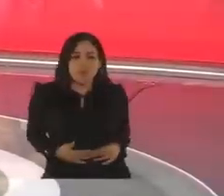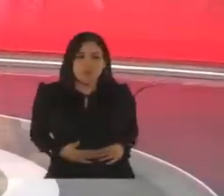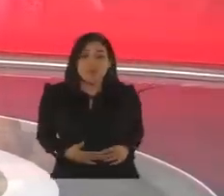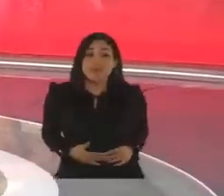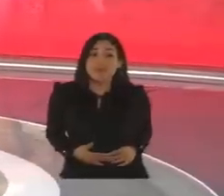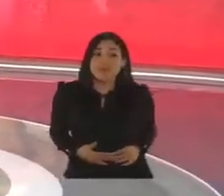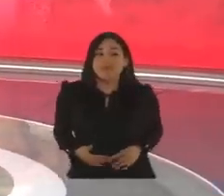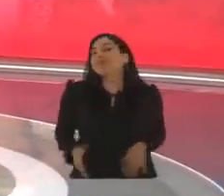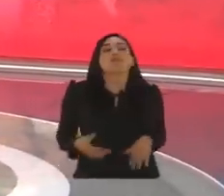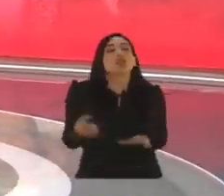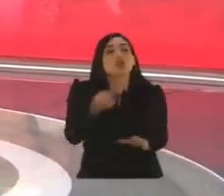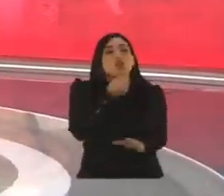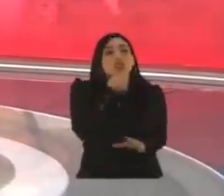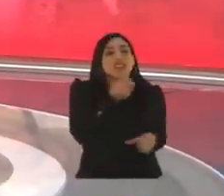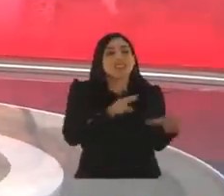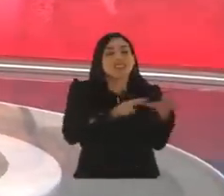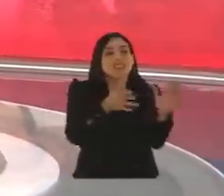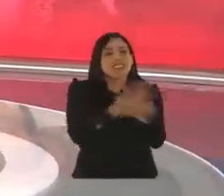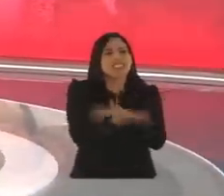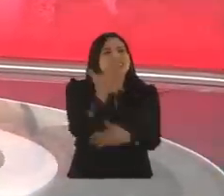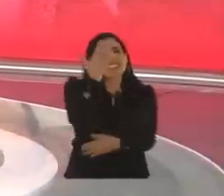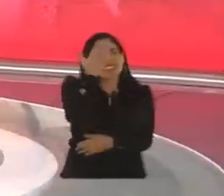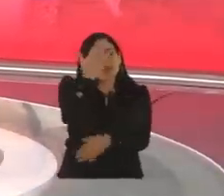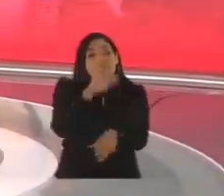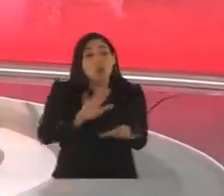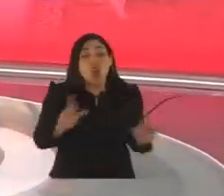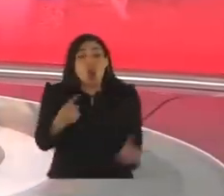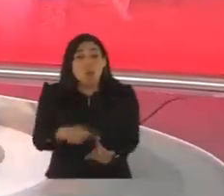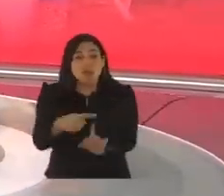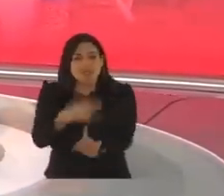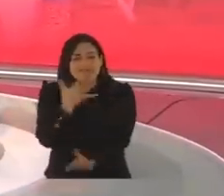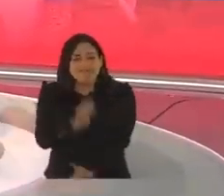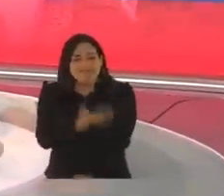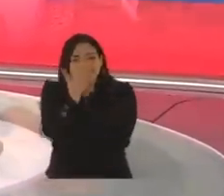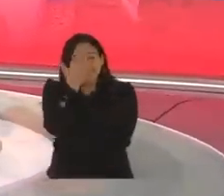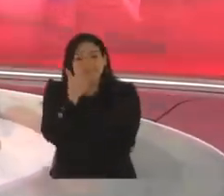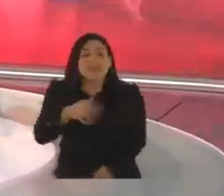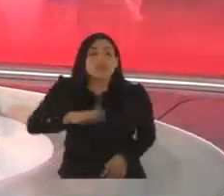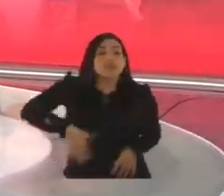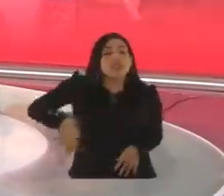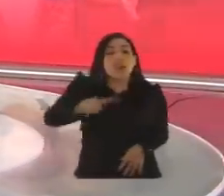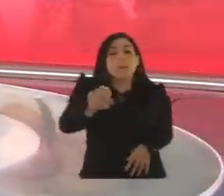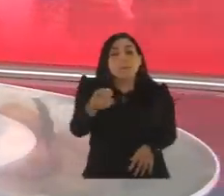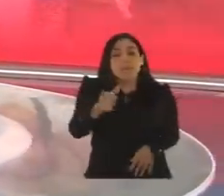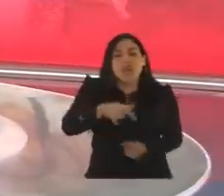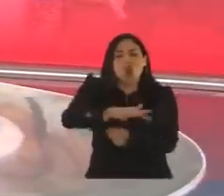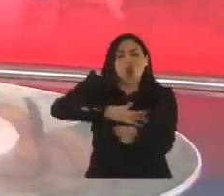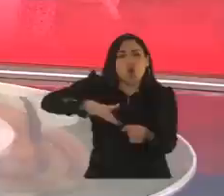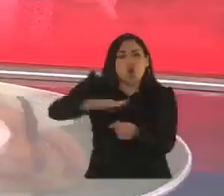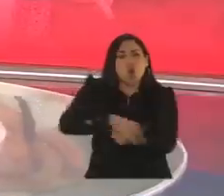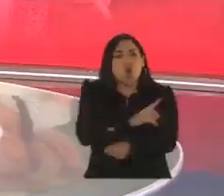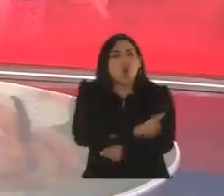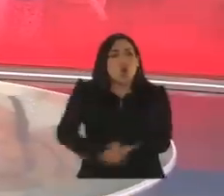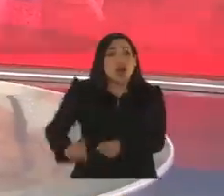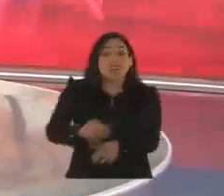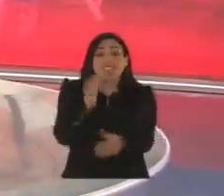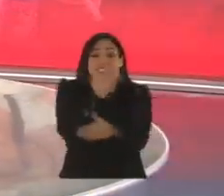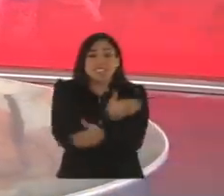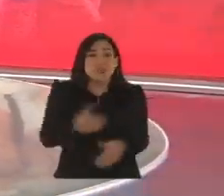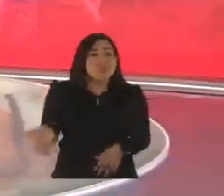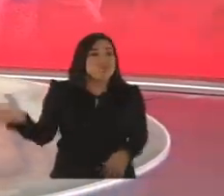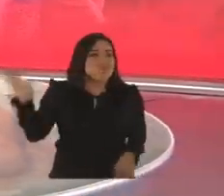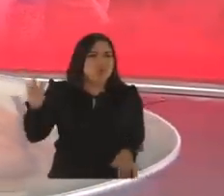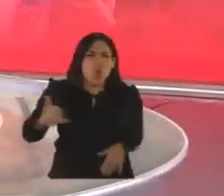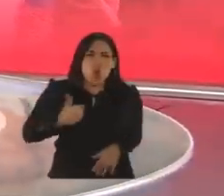Y en Noticias RCN sabemos que algo bueno va a pasar. Miren, en La Vega, Cundinamarca, conocimos a la banda sinfónica infantil.